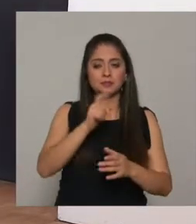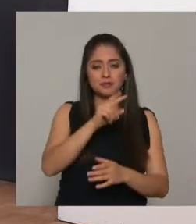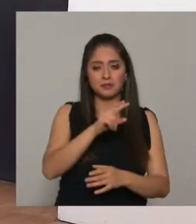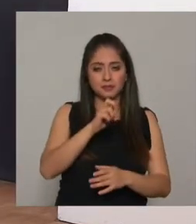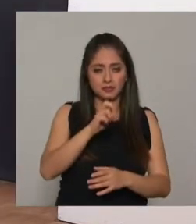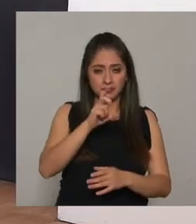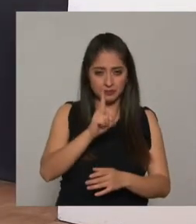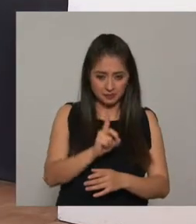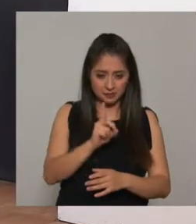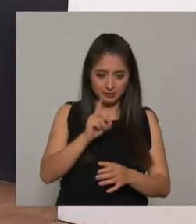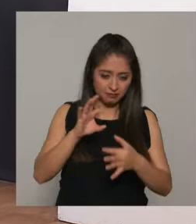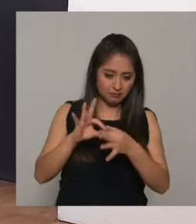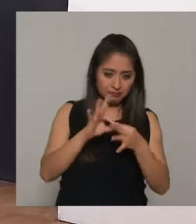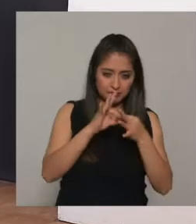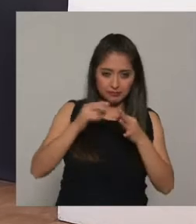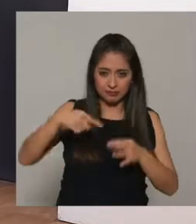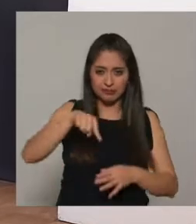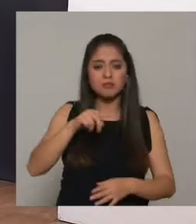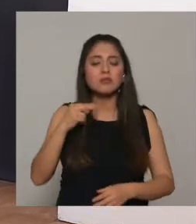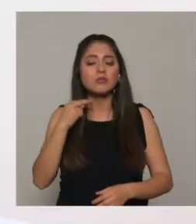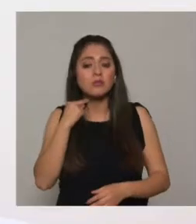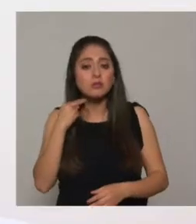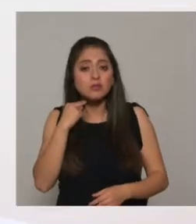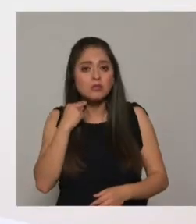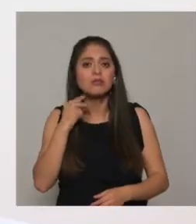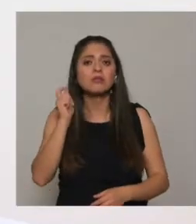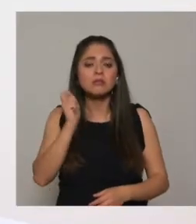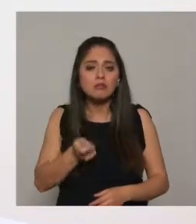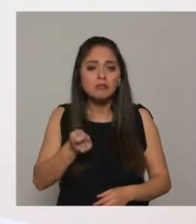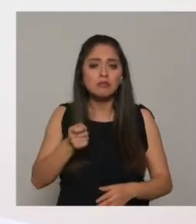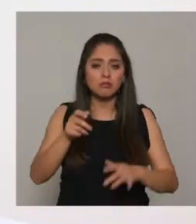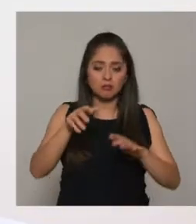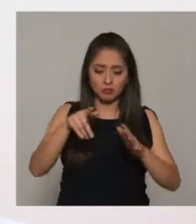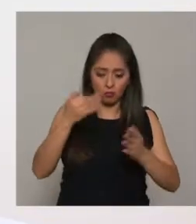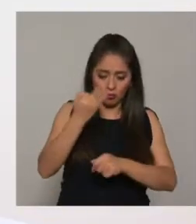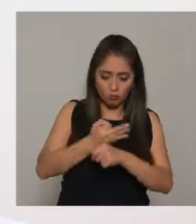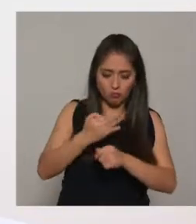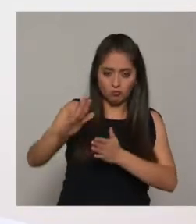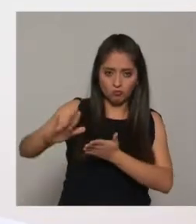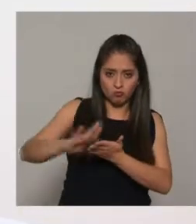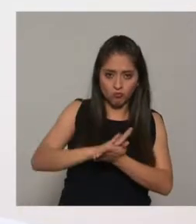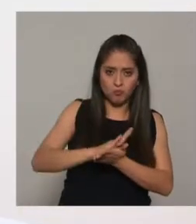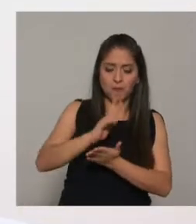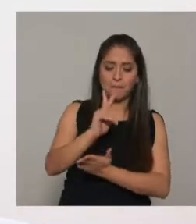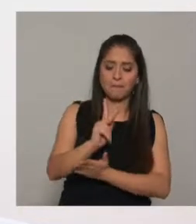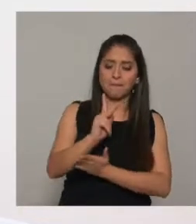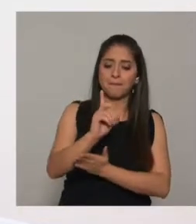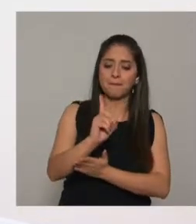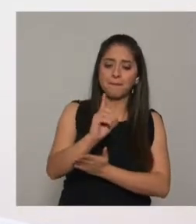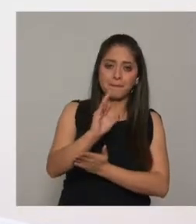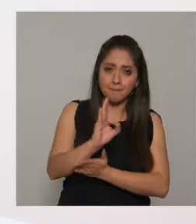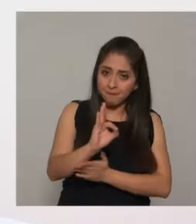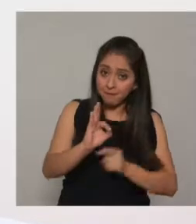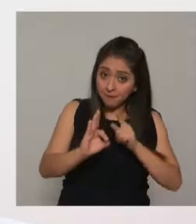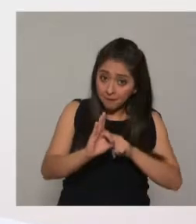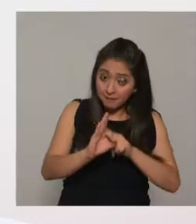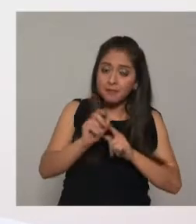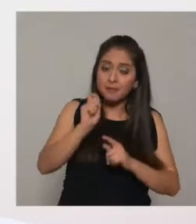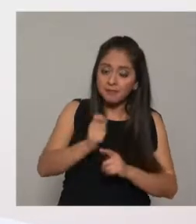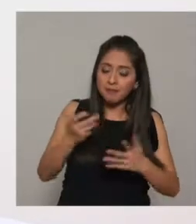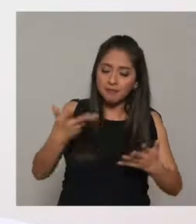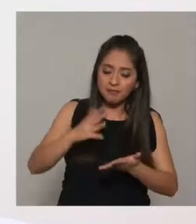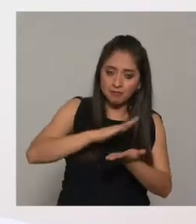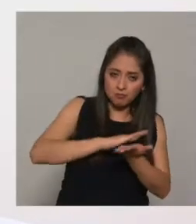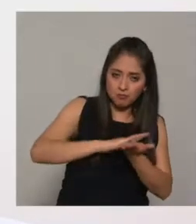Nacional Notarial, en donde se van a hacer PDFs, por lo pronto, van a hacer PDFs que vamos a escanear,